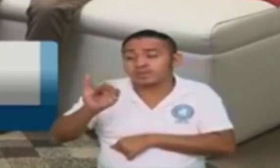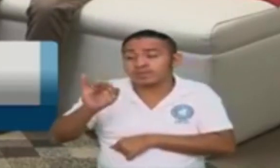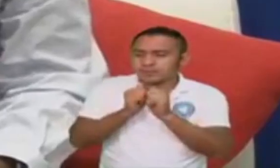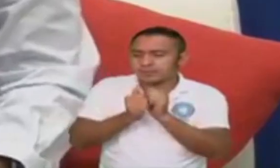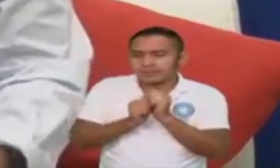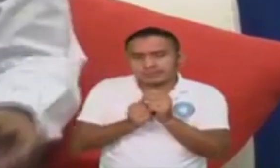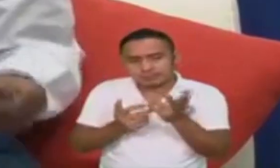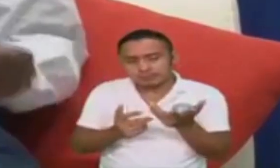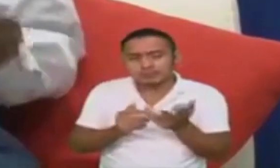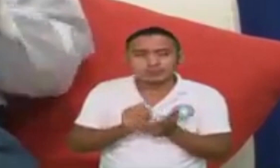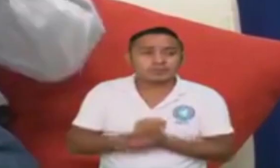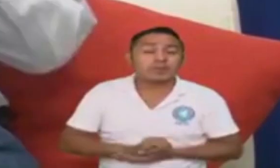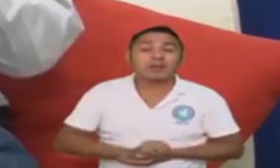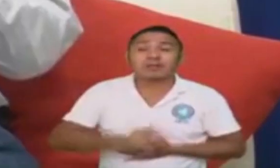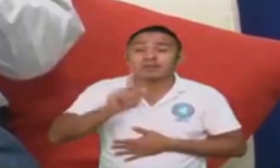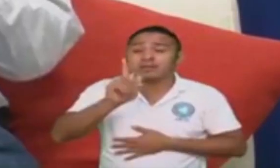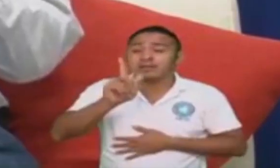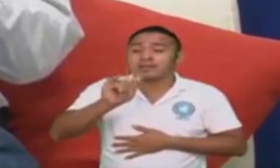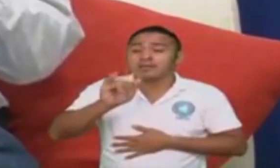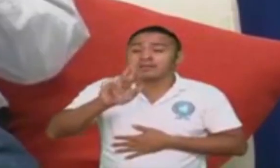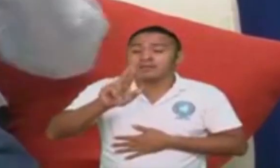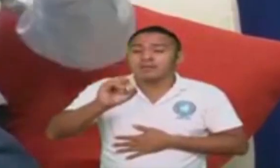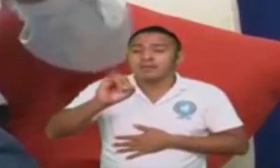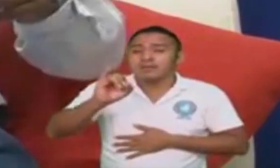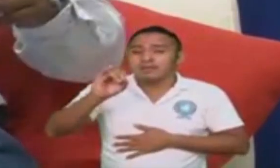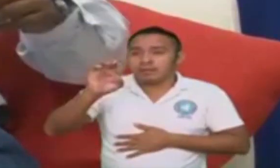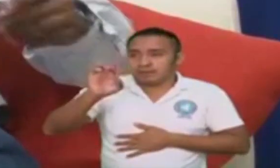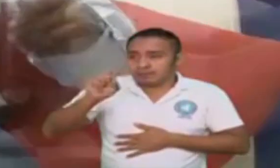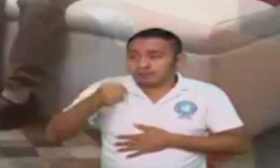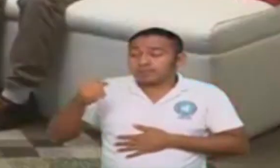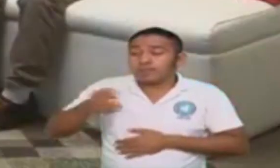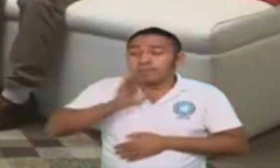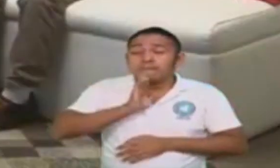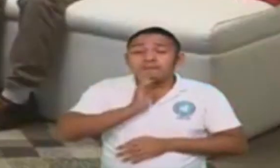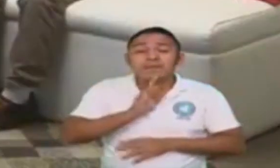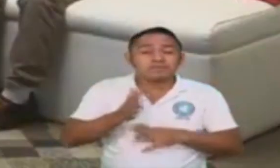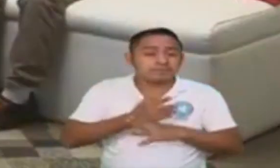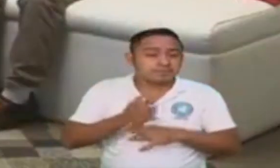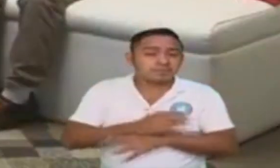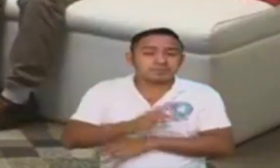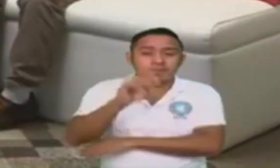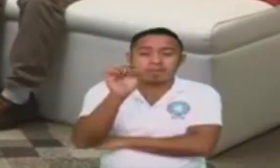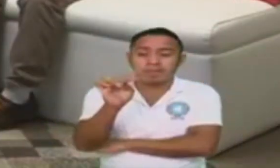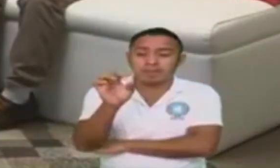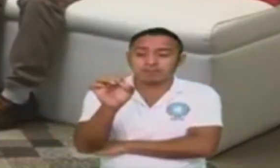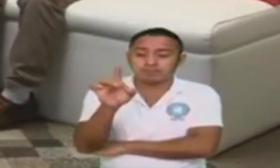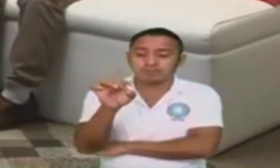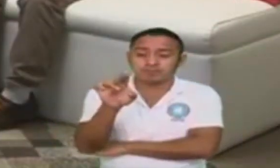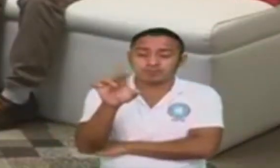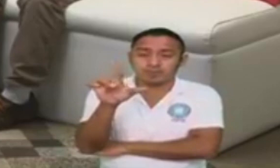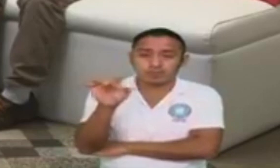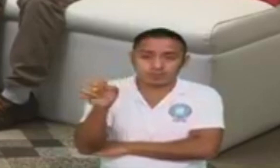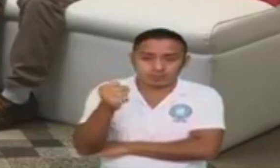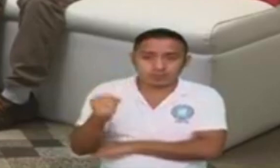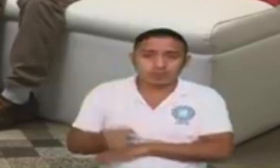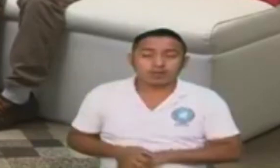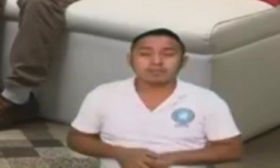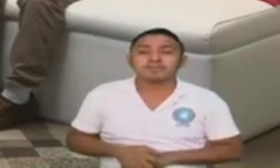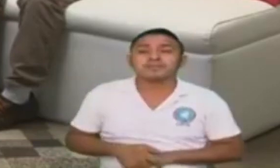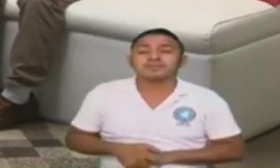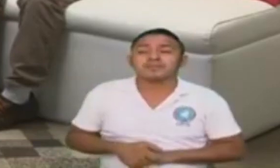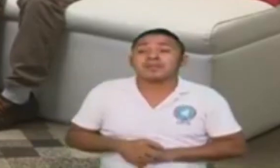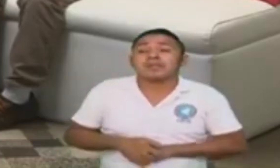no. Estábamos hablando, doctor, sobre los nódulos, ¿verdad? Sobre los nódulos, correcto. Usted me decía que ya se